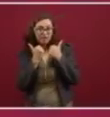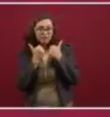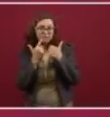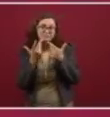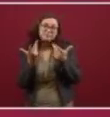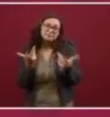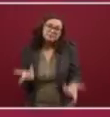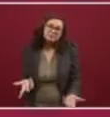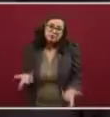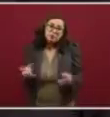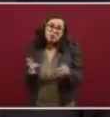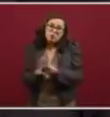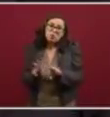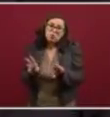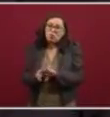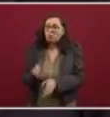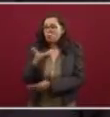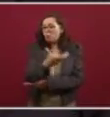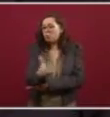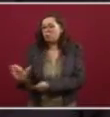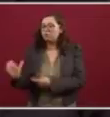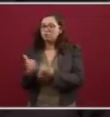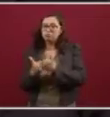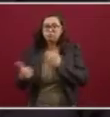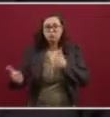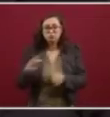autosuficiencia alimentaria.